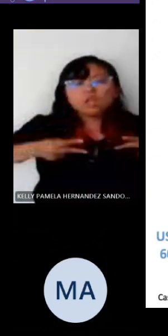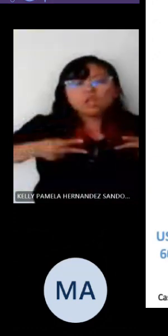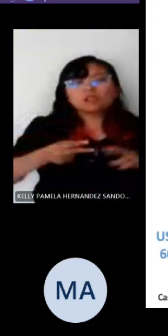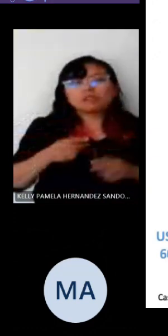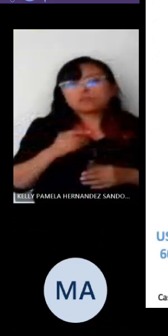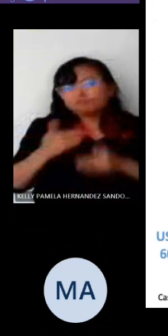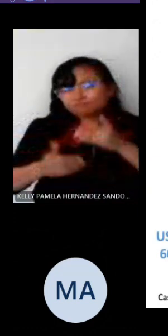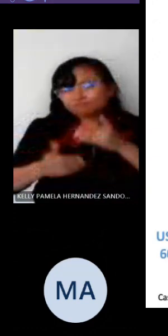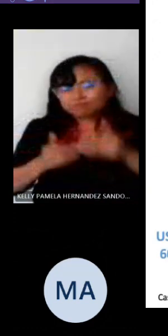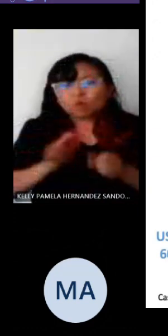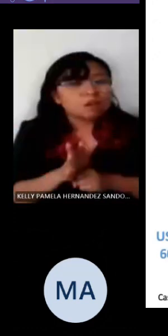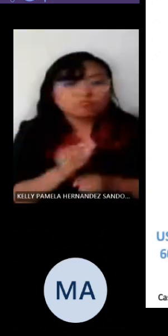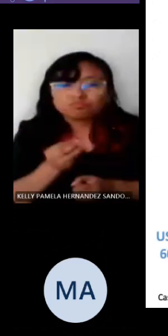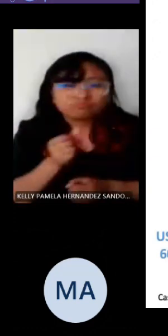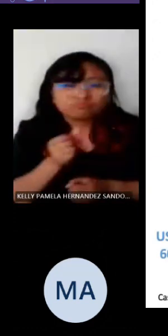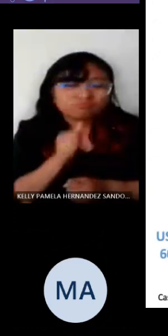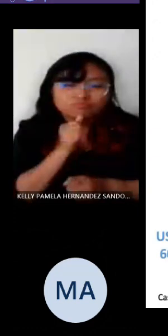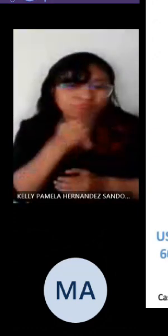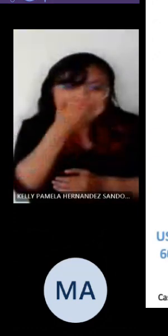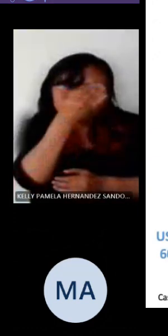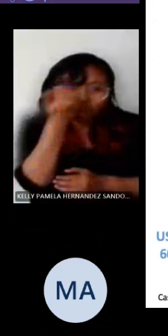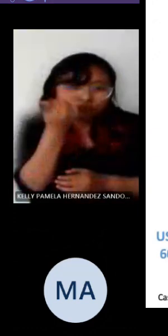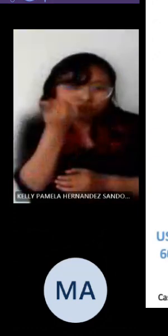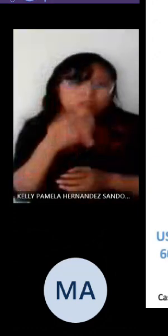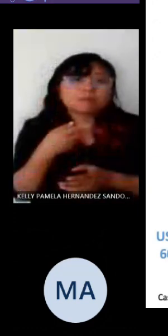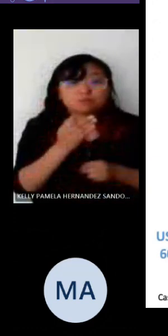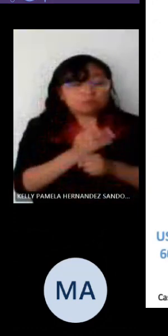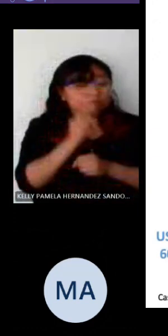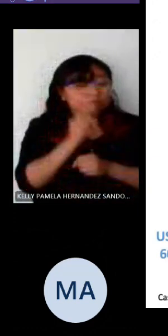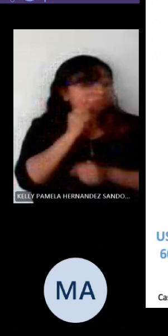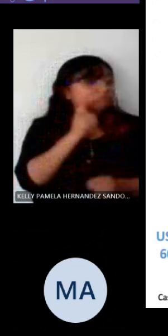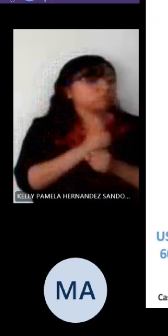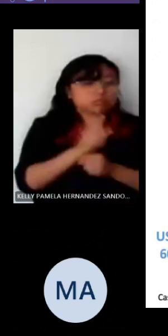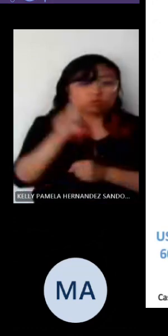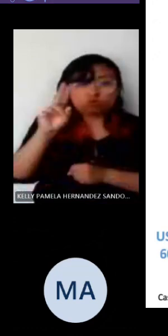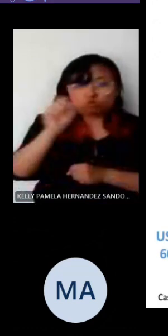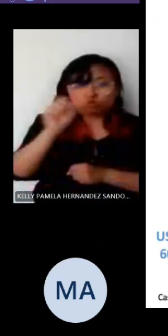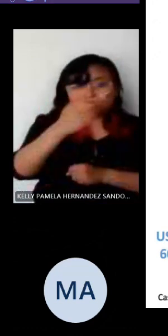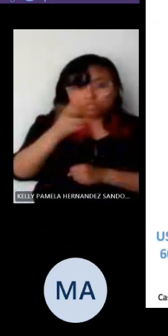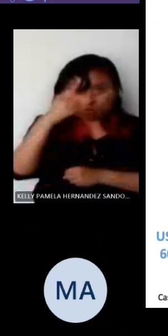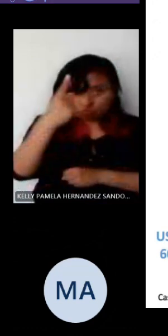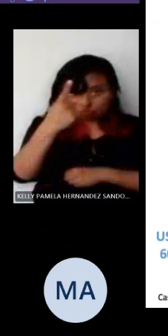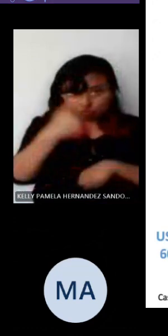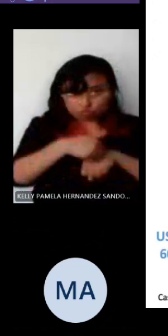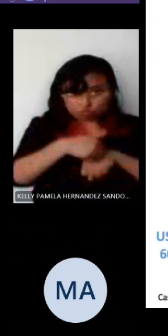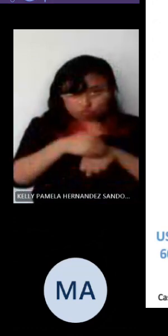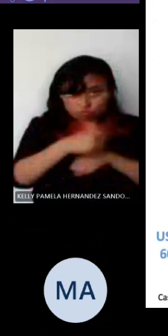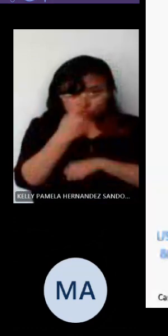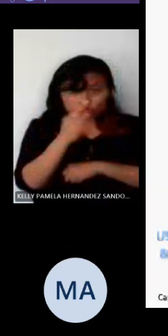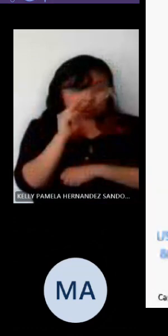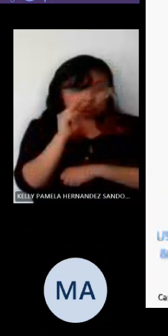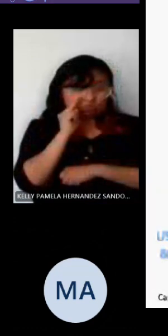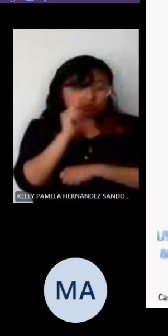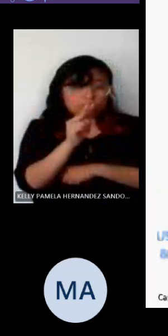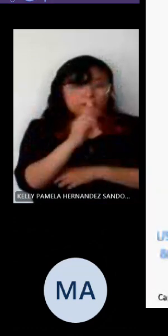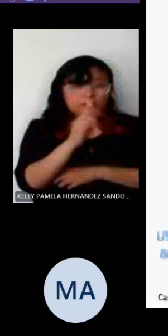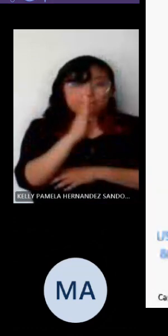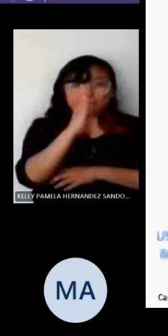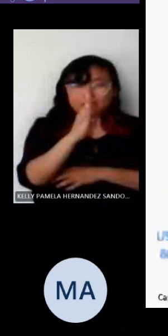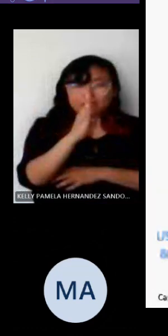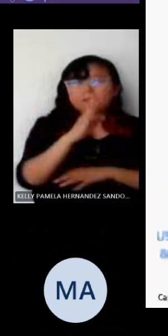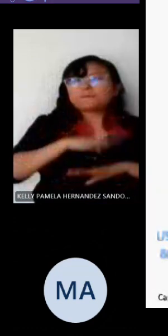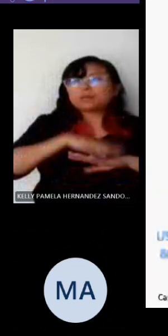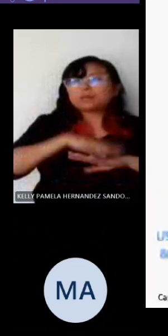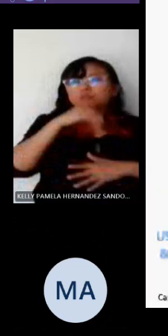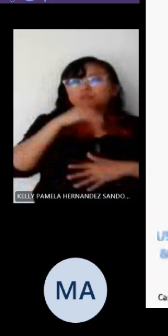tener muy a la vista es que al menos para Usher tipo 1, que sería el Usher tipo 1B, lo más frecuente,